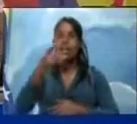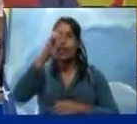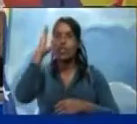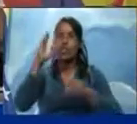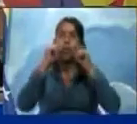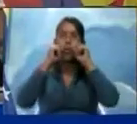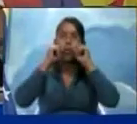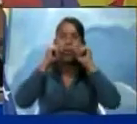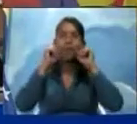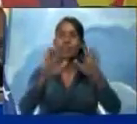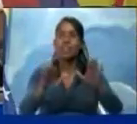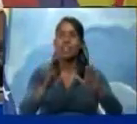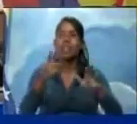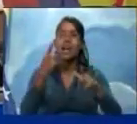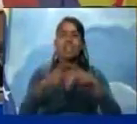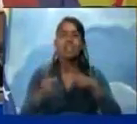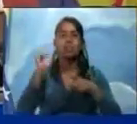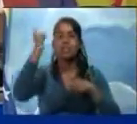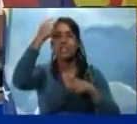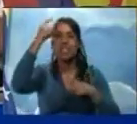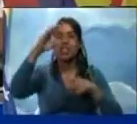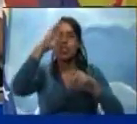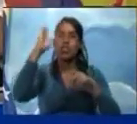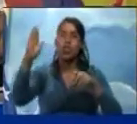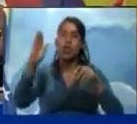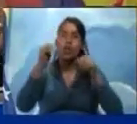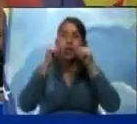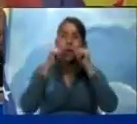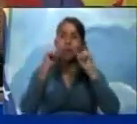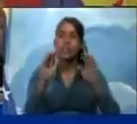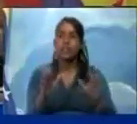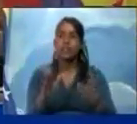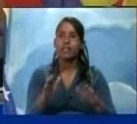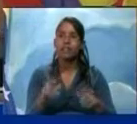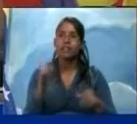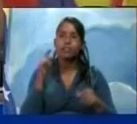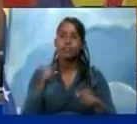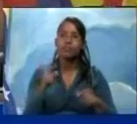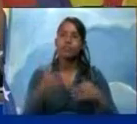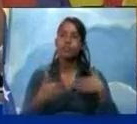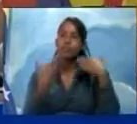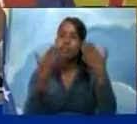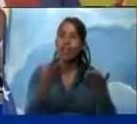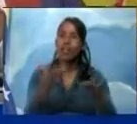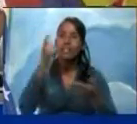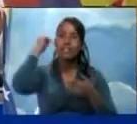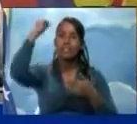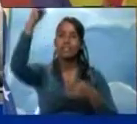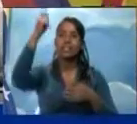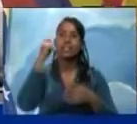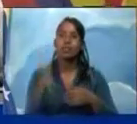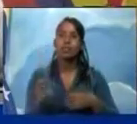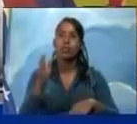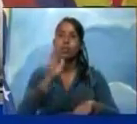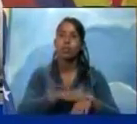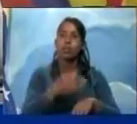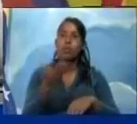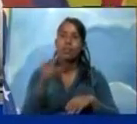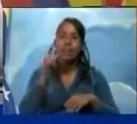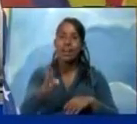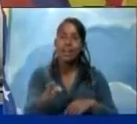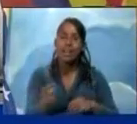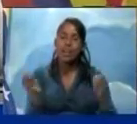Dios bendiga a Cristina, que Dios la bendiga. Amén, amén. Ella da testimonio porque a ella